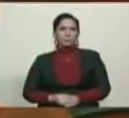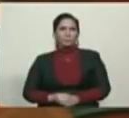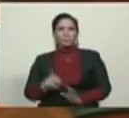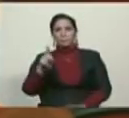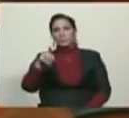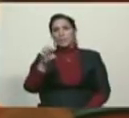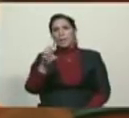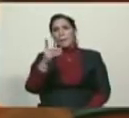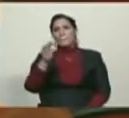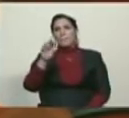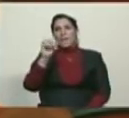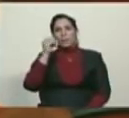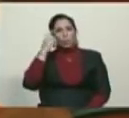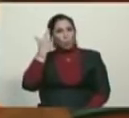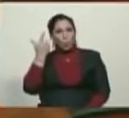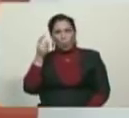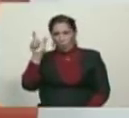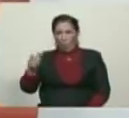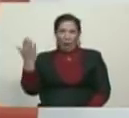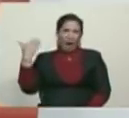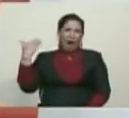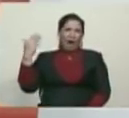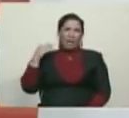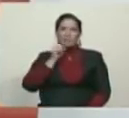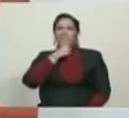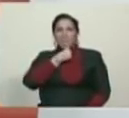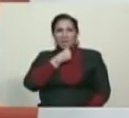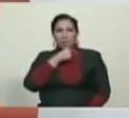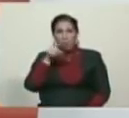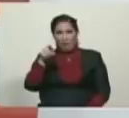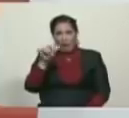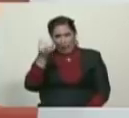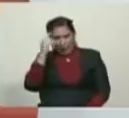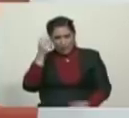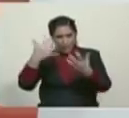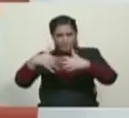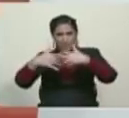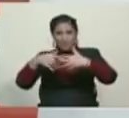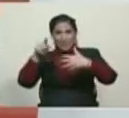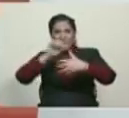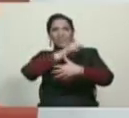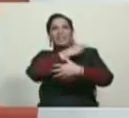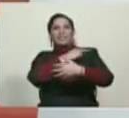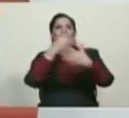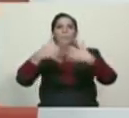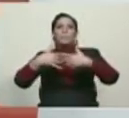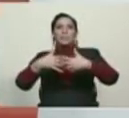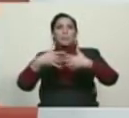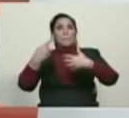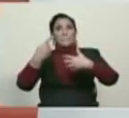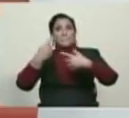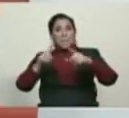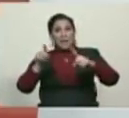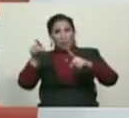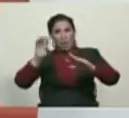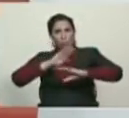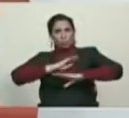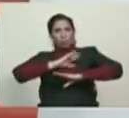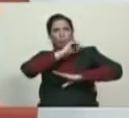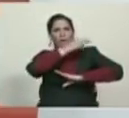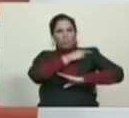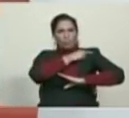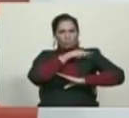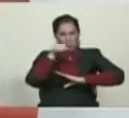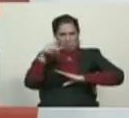no tenía empresa aquí? Pero como era directivo de una empresa, pero no era la empresa, no era de él, era presidente Fede Cámara.